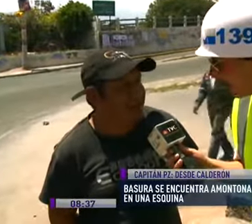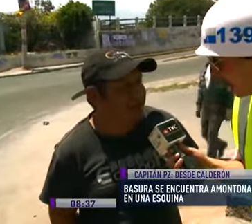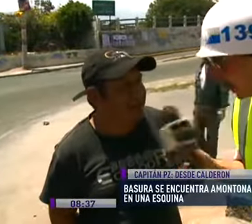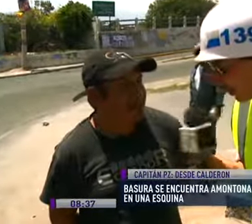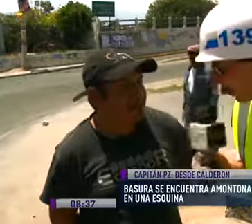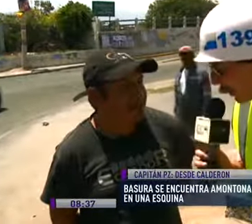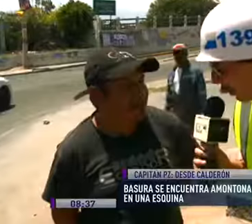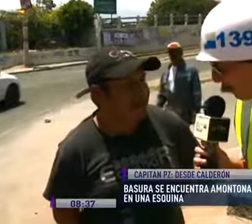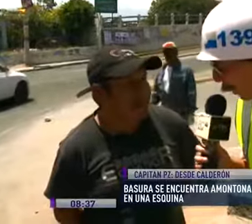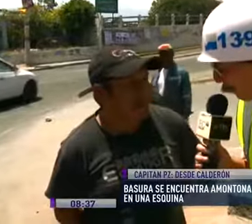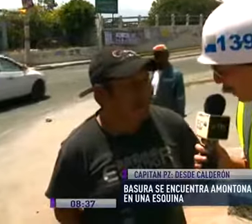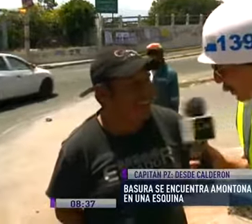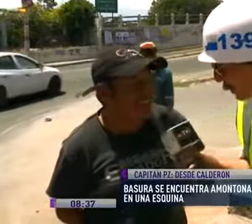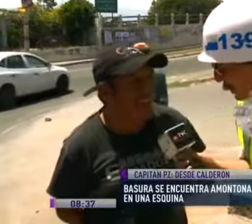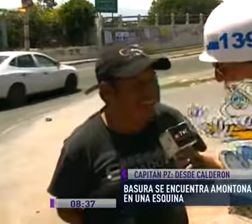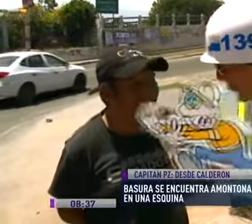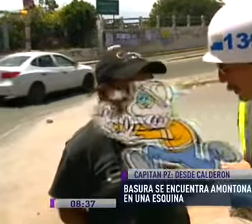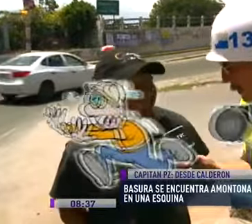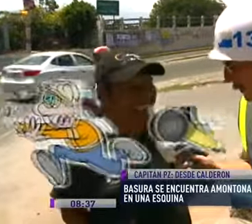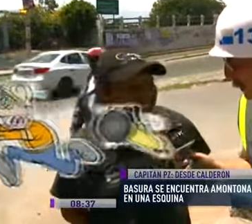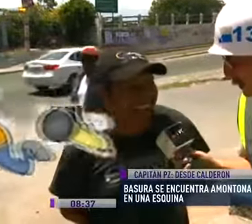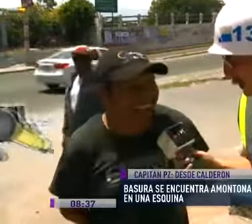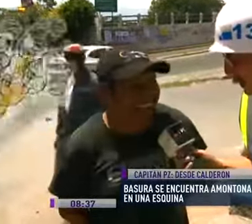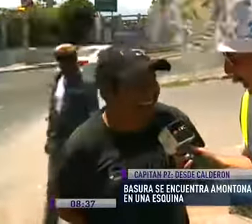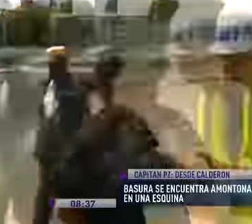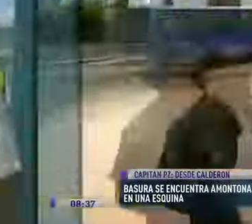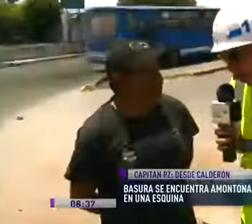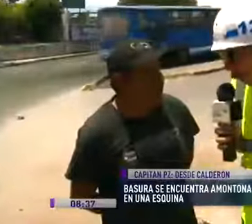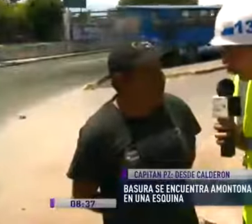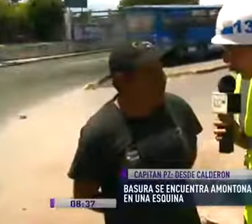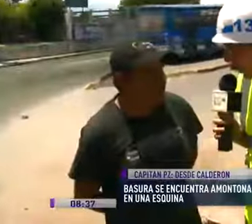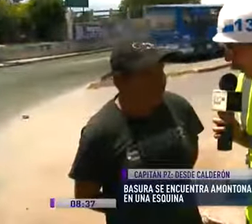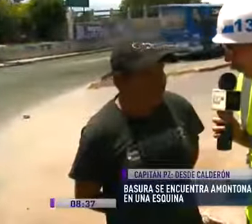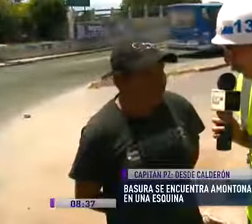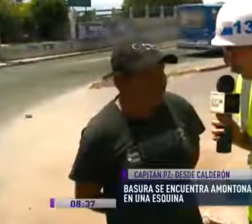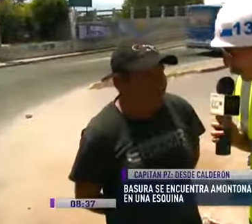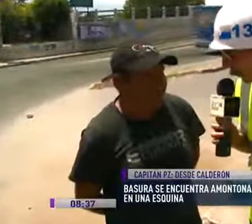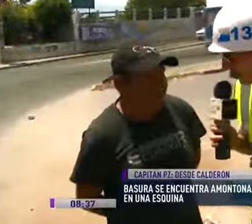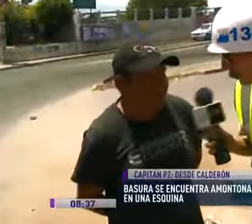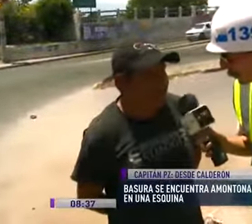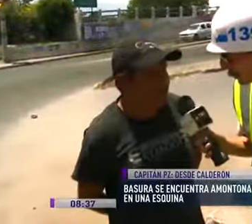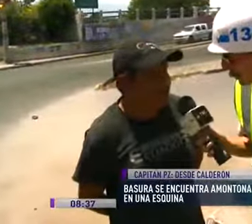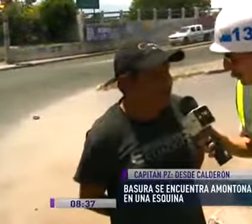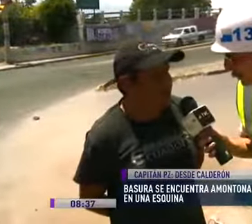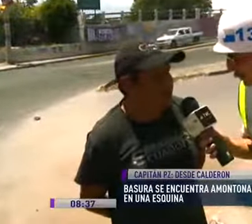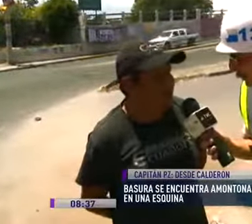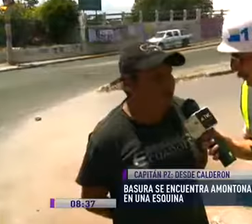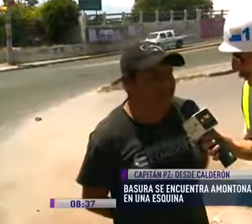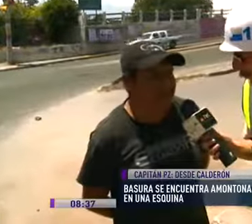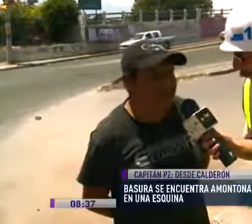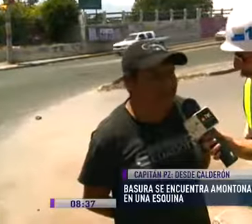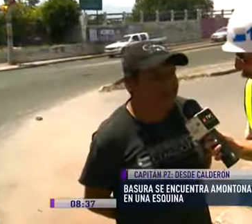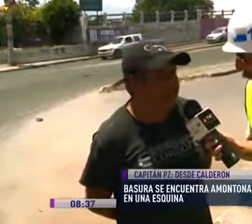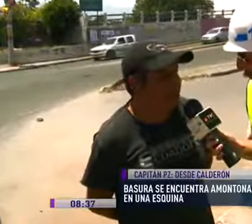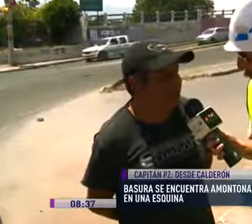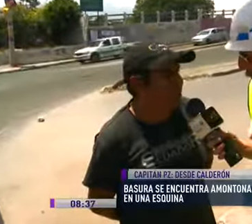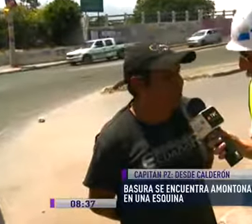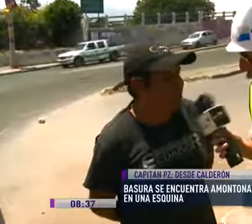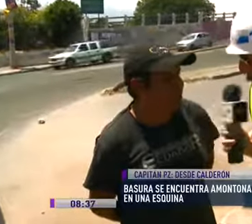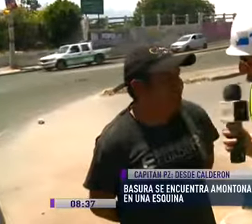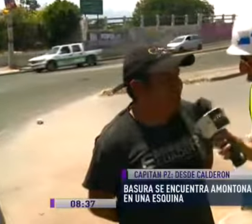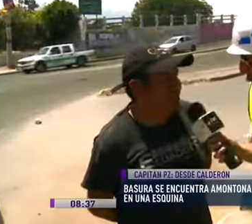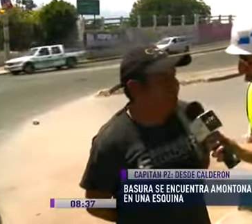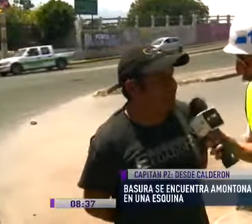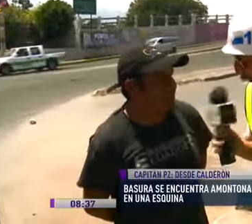no. A que les pase la moladura. Claro. Y ni cómo traes a la novia por acá. Claro, porque si no, se espanta.